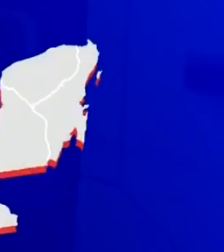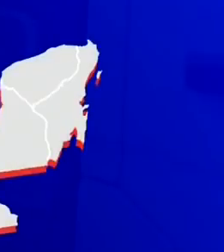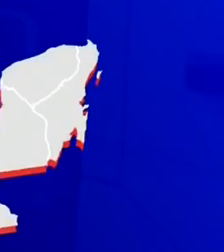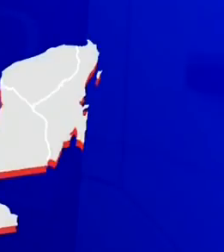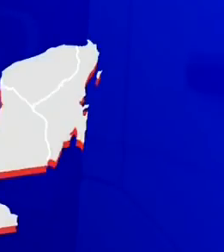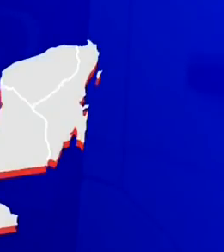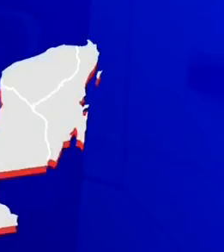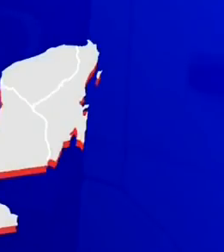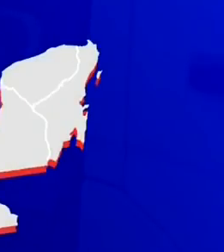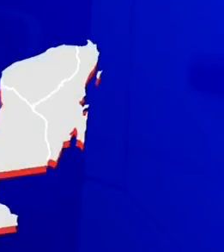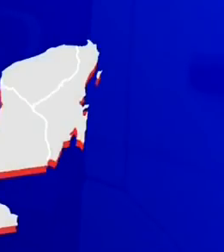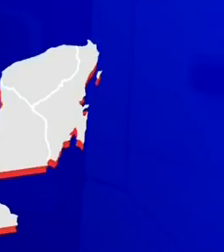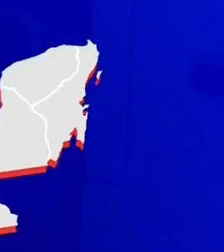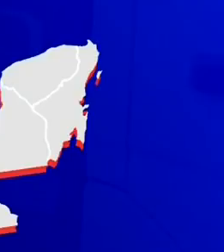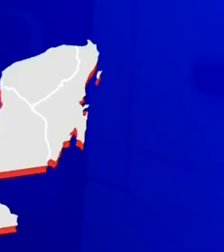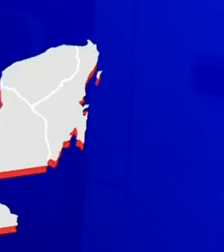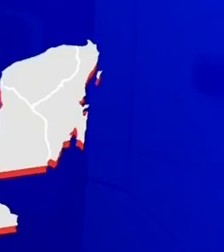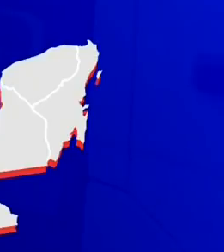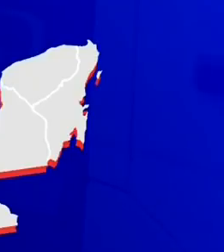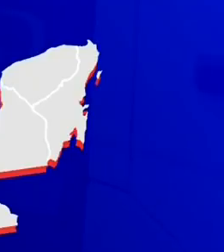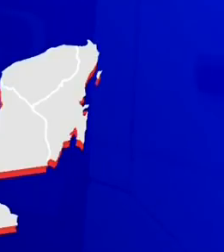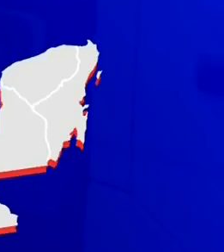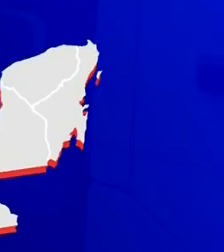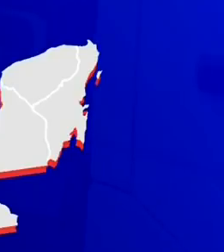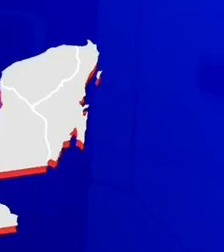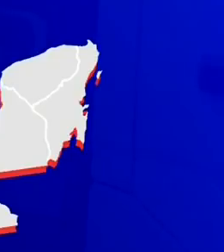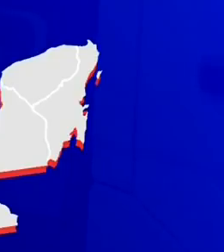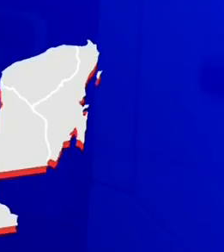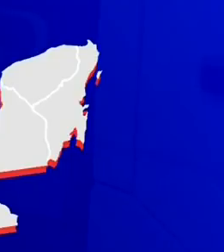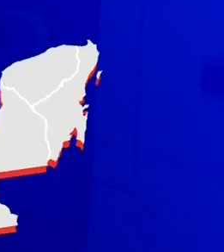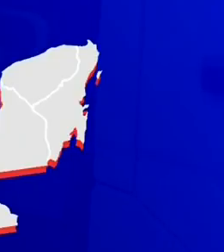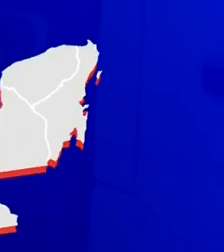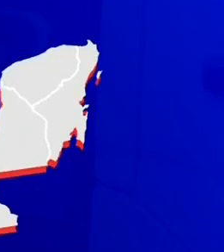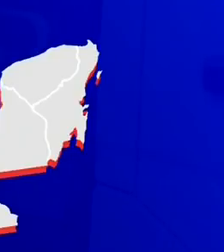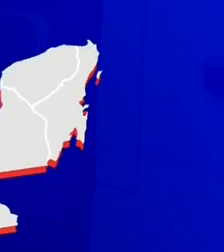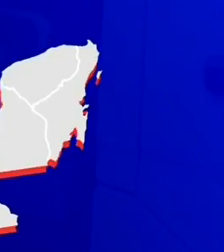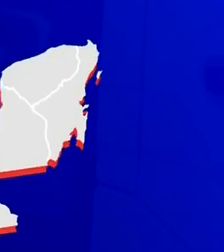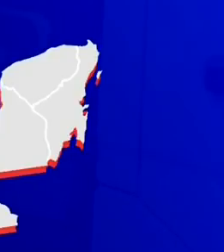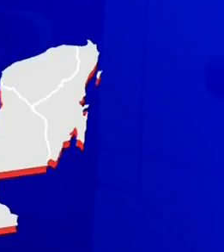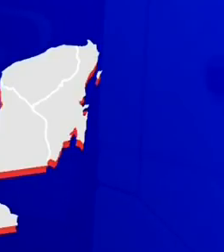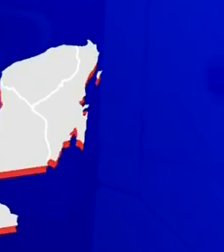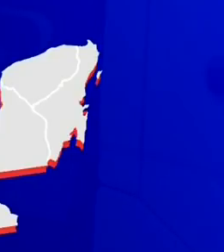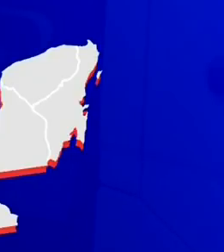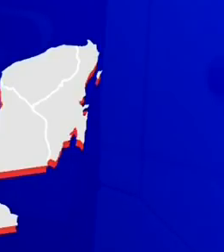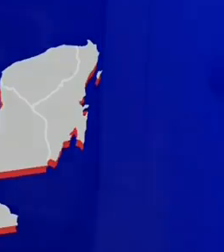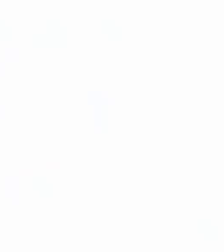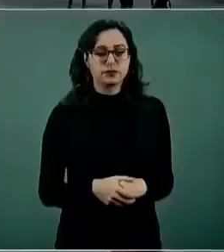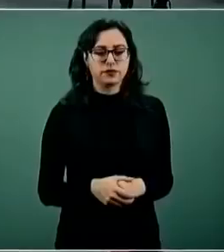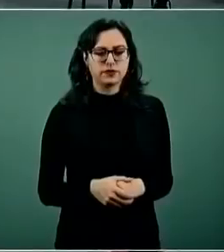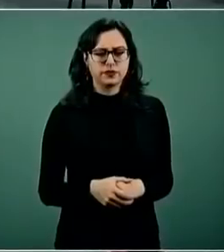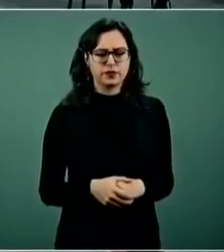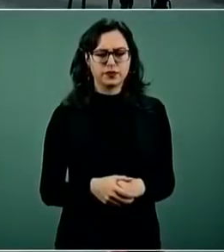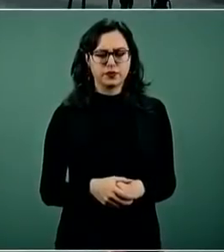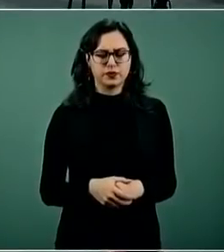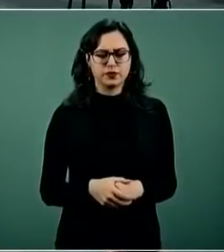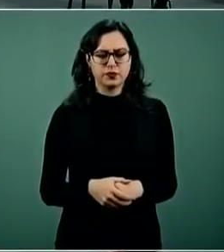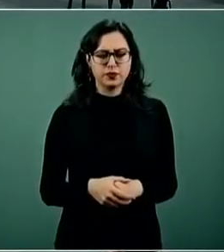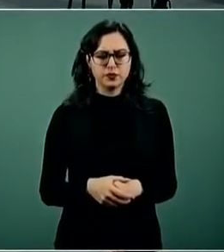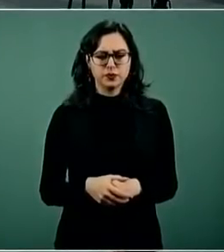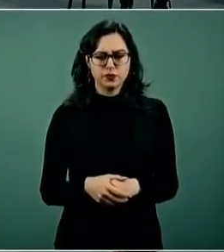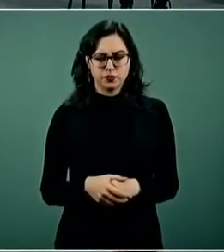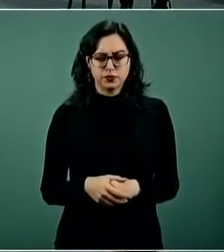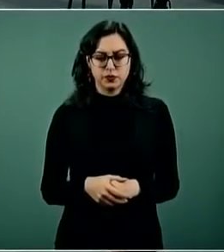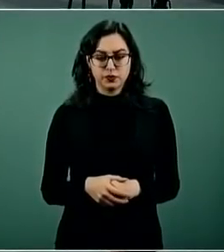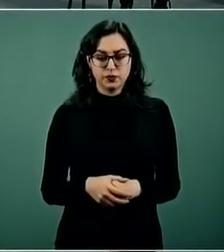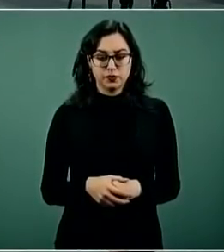25 estados. La madrugada de hoy se terminó con el reparto e inició la vacunación esta mañana. Para la aplicación de las